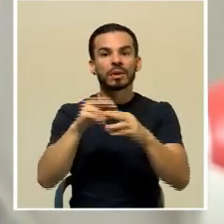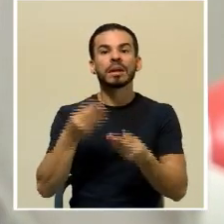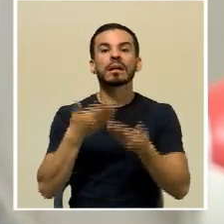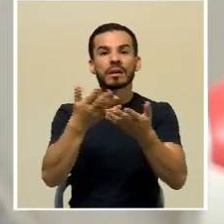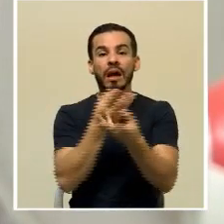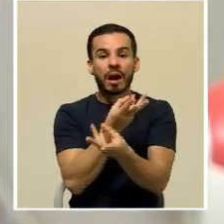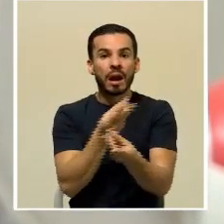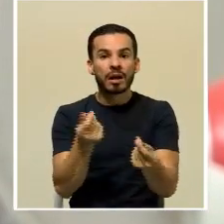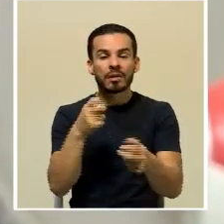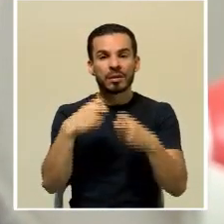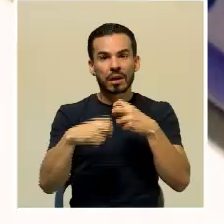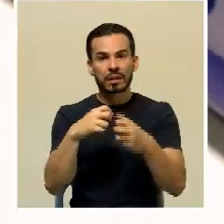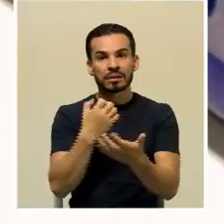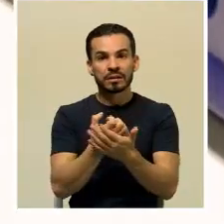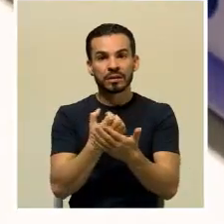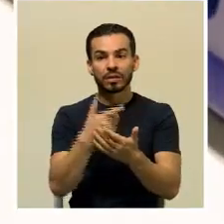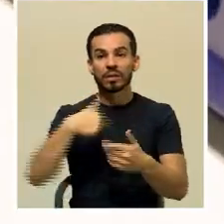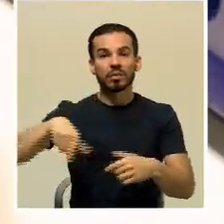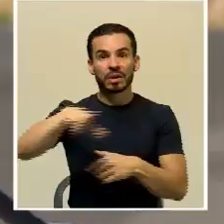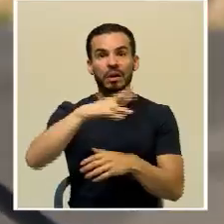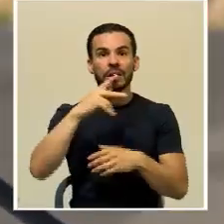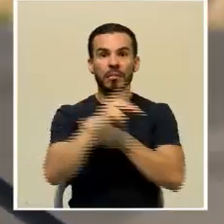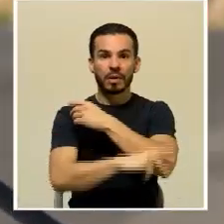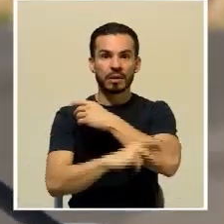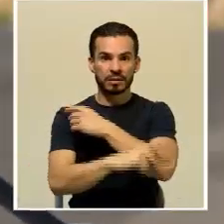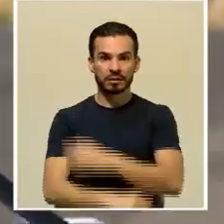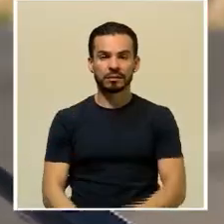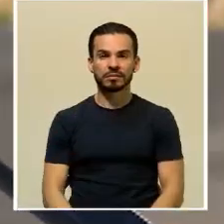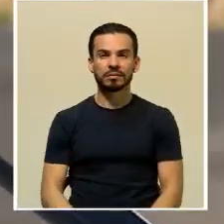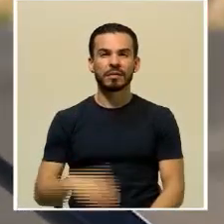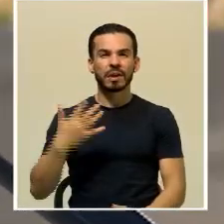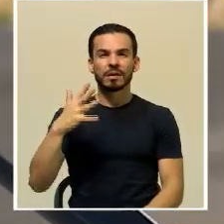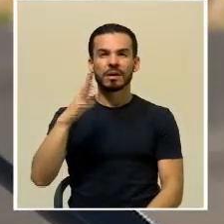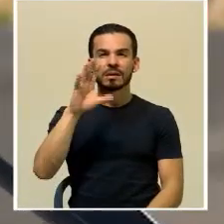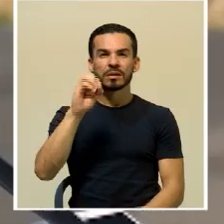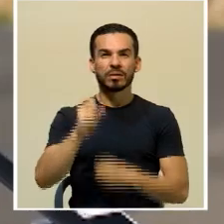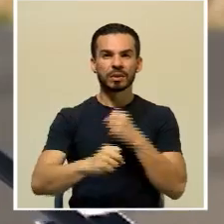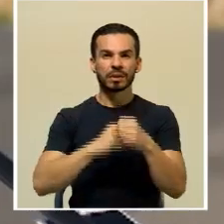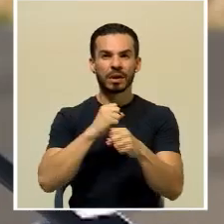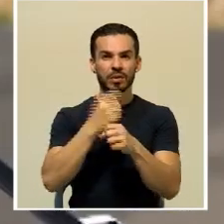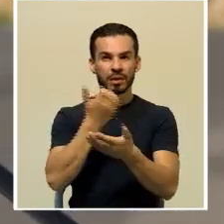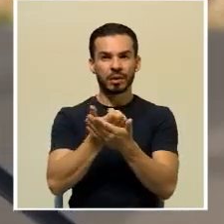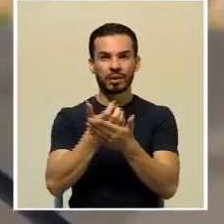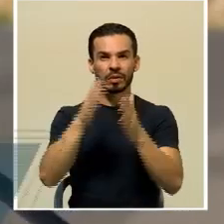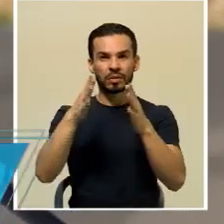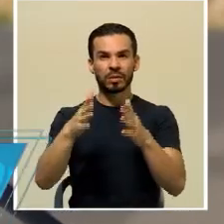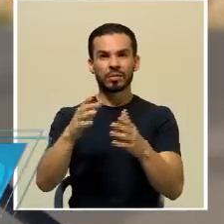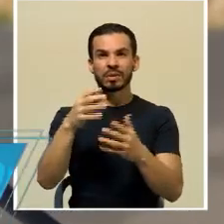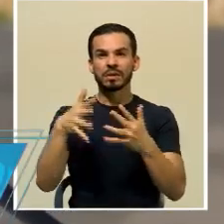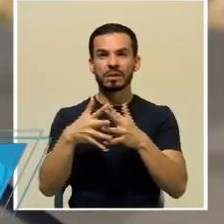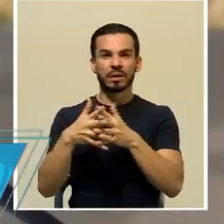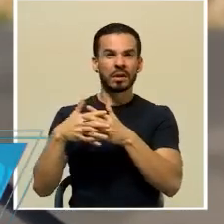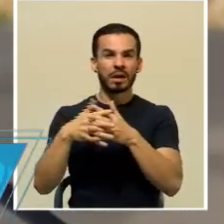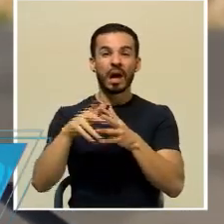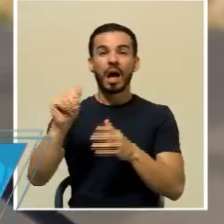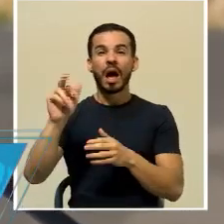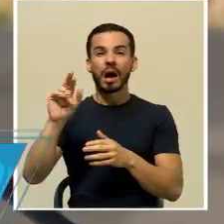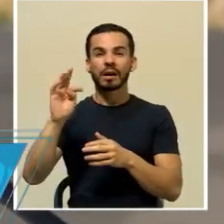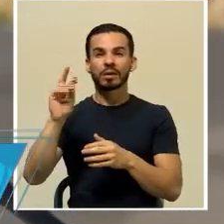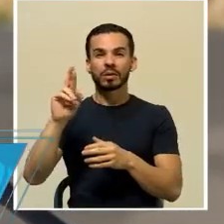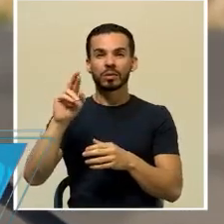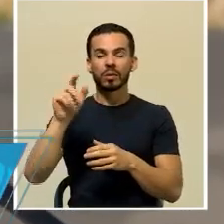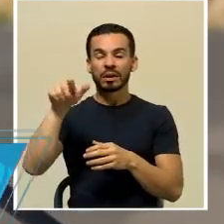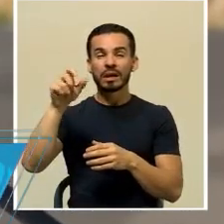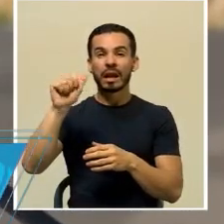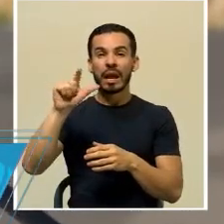a la crisis económica que atraviesa Costa Rica. Hace aproximadamente unos 50 años, un economista estadounidense, Arthur Laffer, hizo